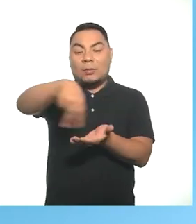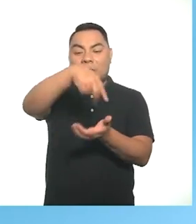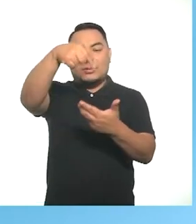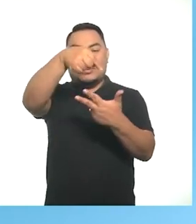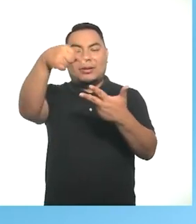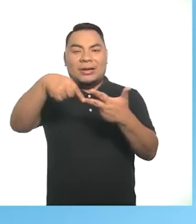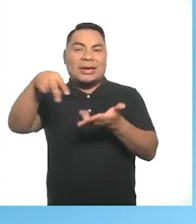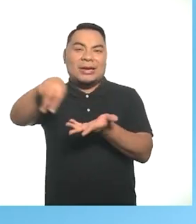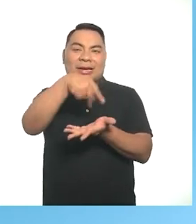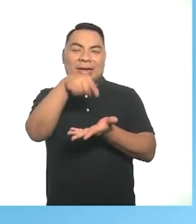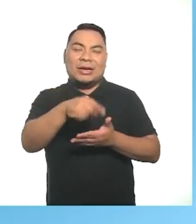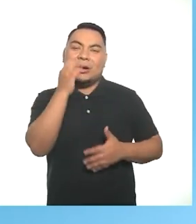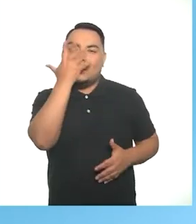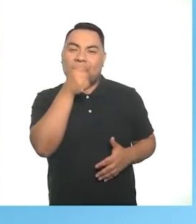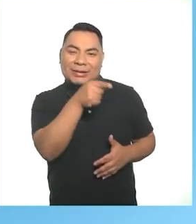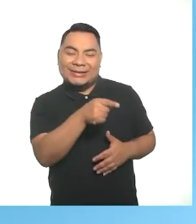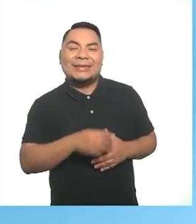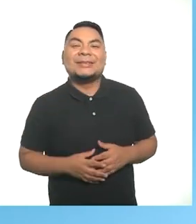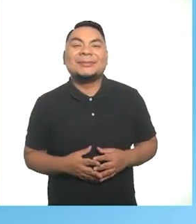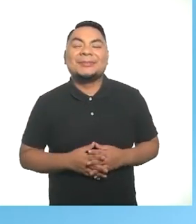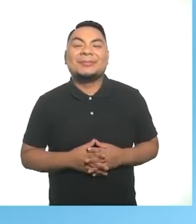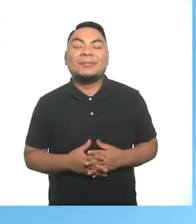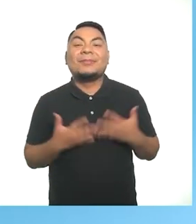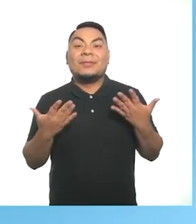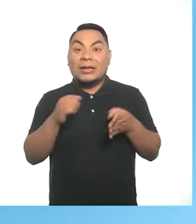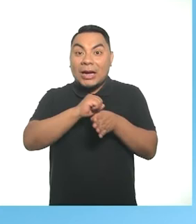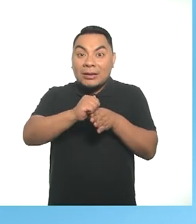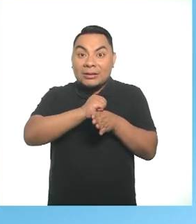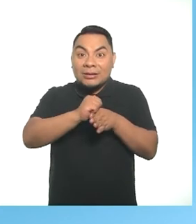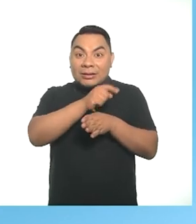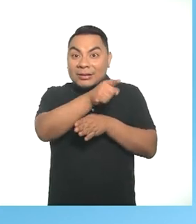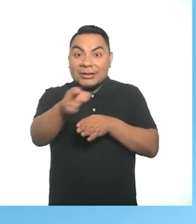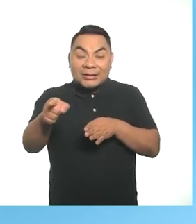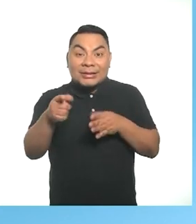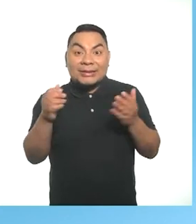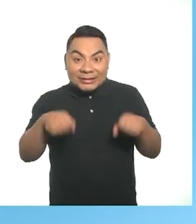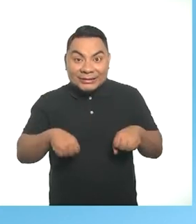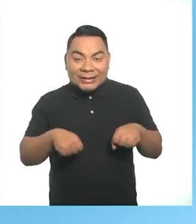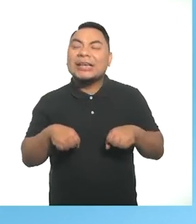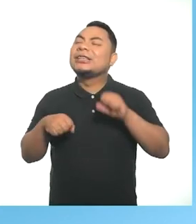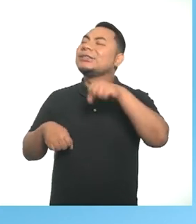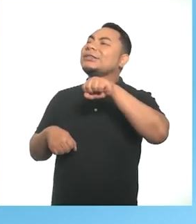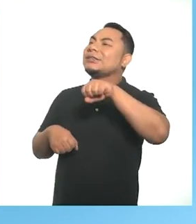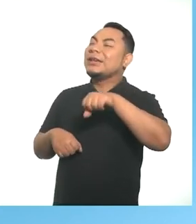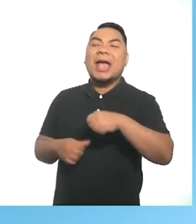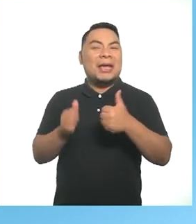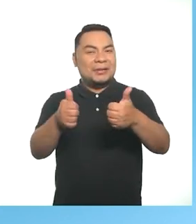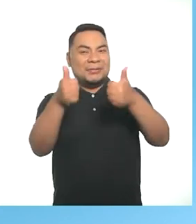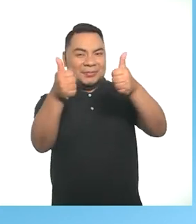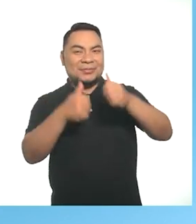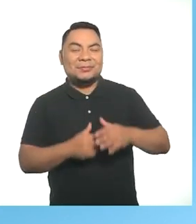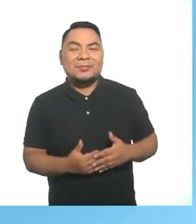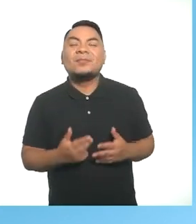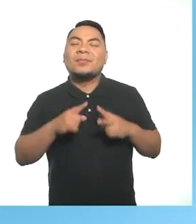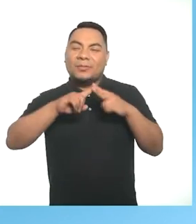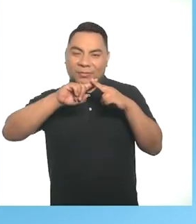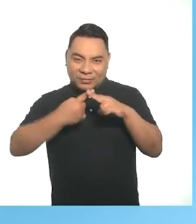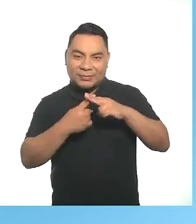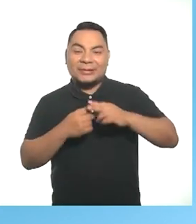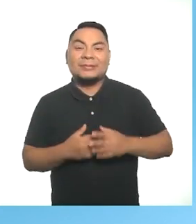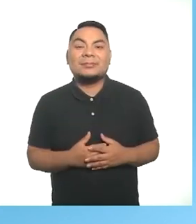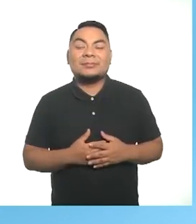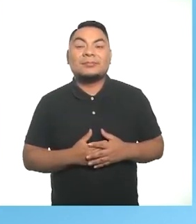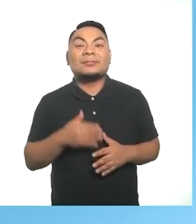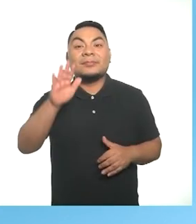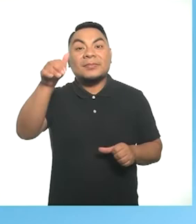los pasos de esta danza tan bonita. ¿Vamos a practicar, chicas y chicos? ¡Sí! ¡Claro que sí!